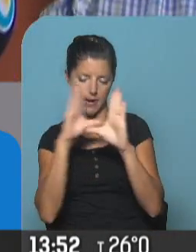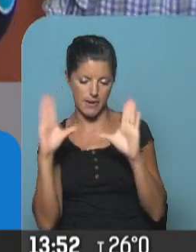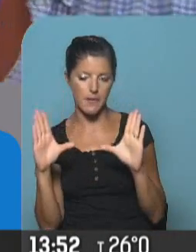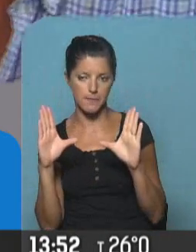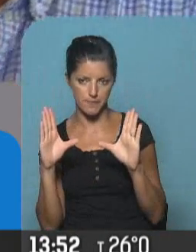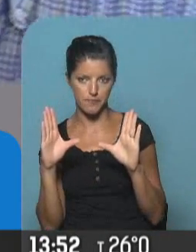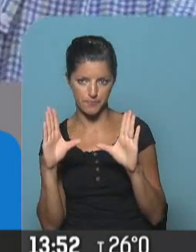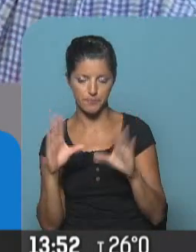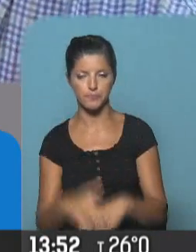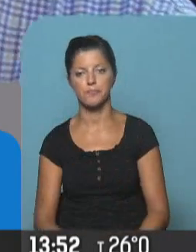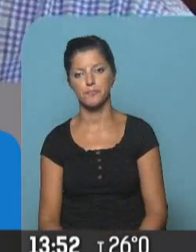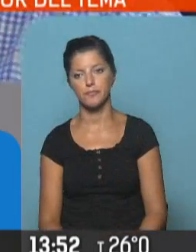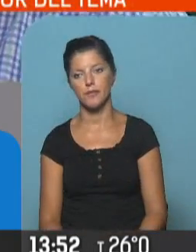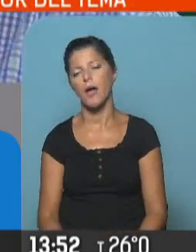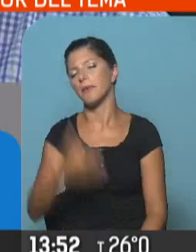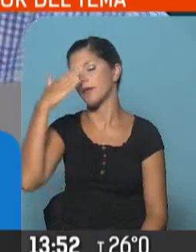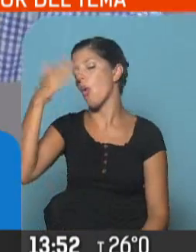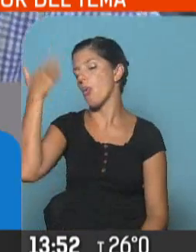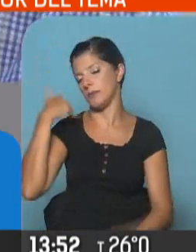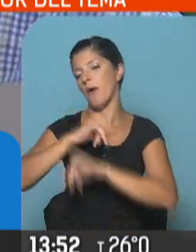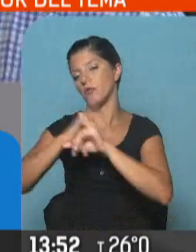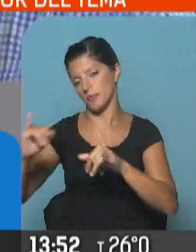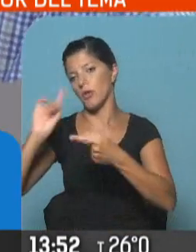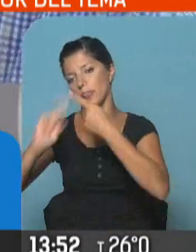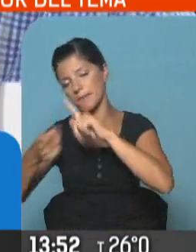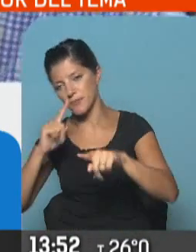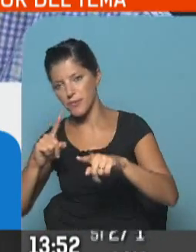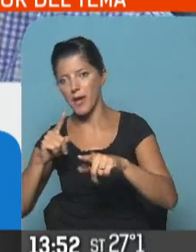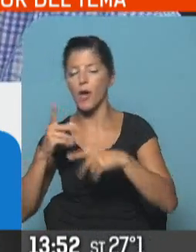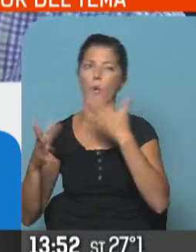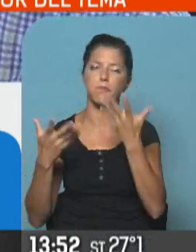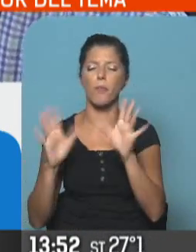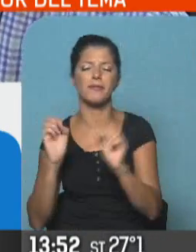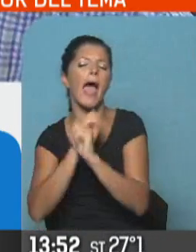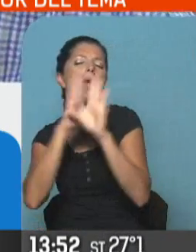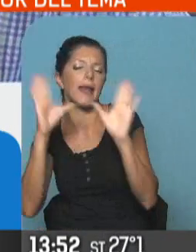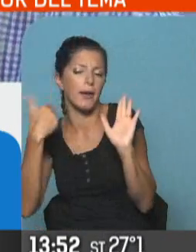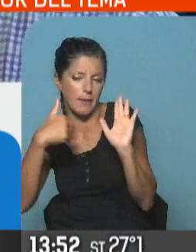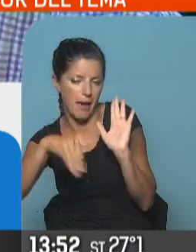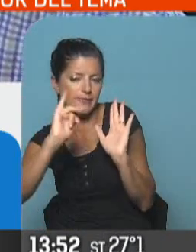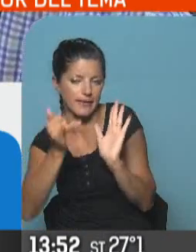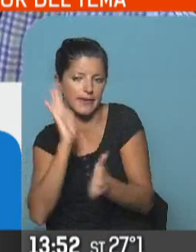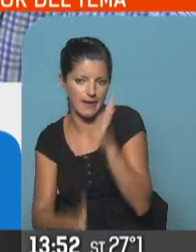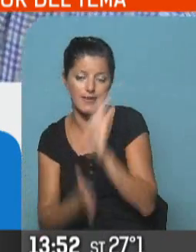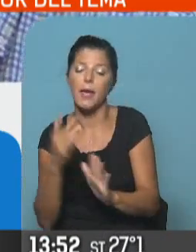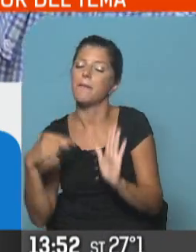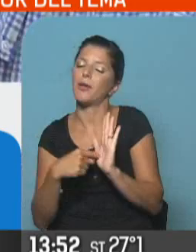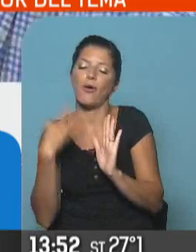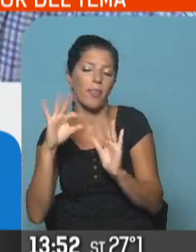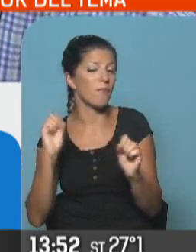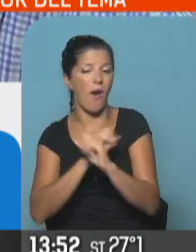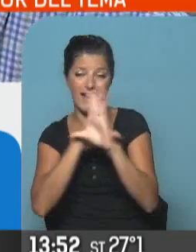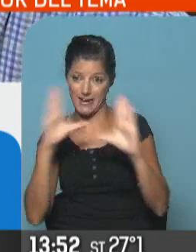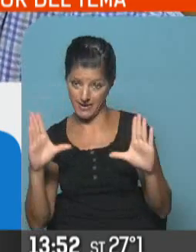de la última nota diplomática donde un poco se aclara que va a haber reciprocidad, hay que decirlo muy claro,